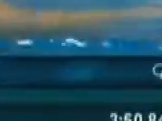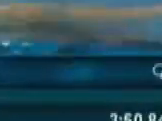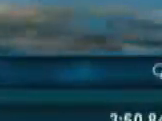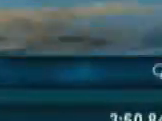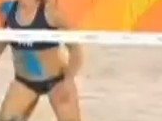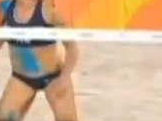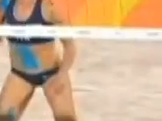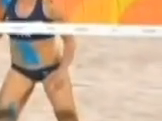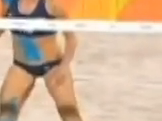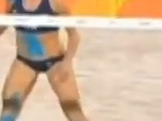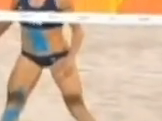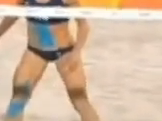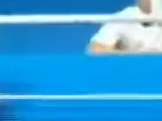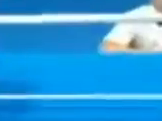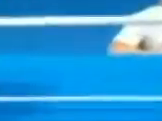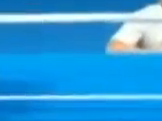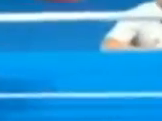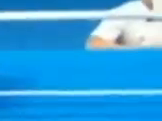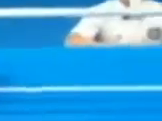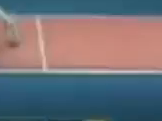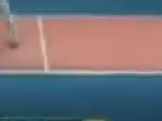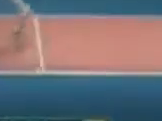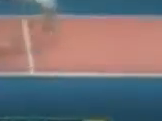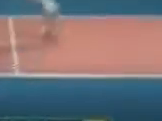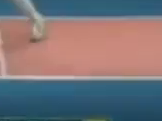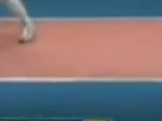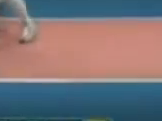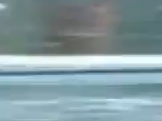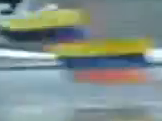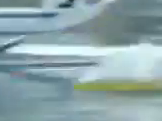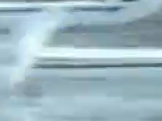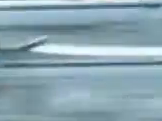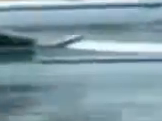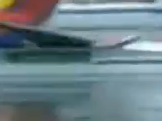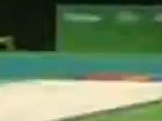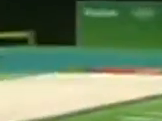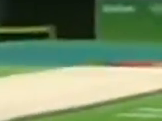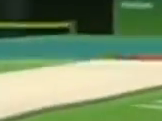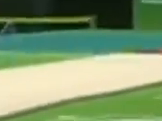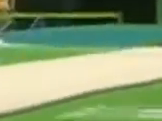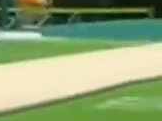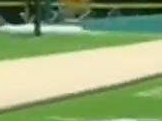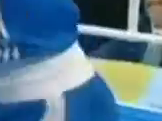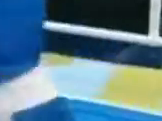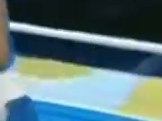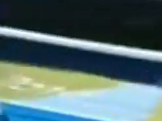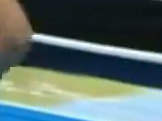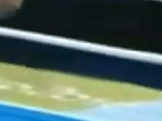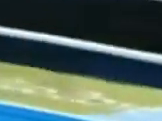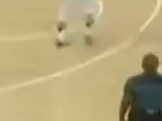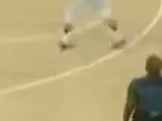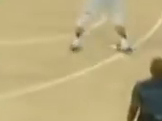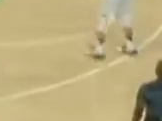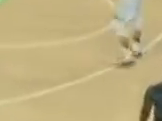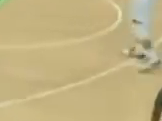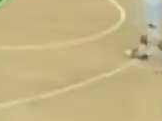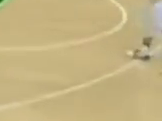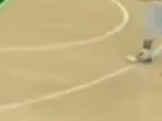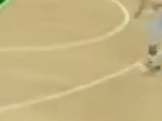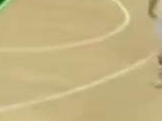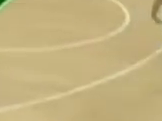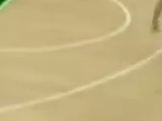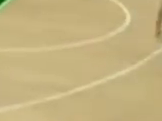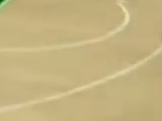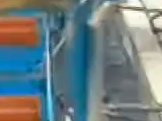rí 2016 al regreso estoy más en contacto con maduro